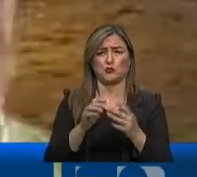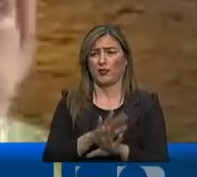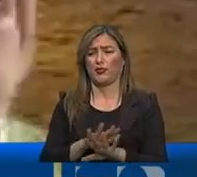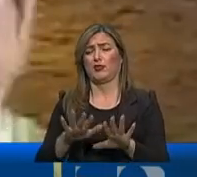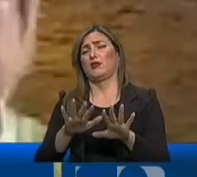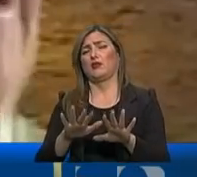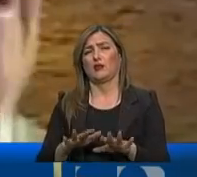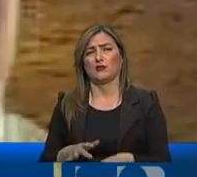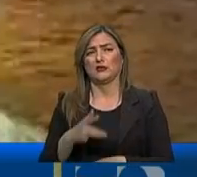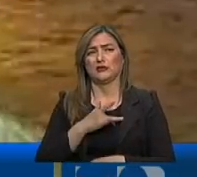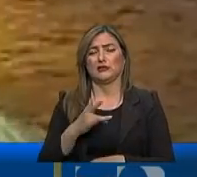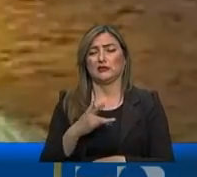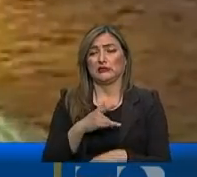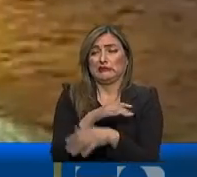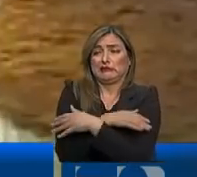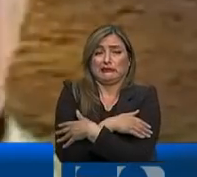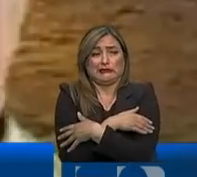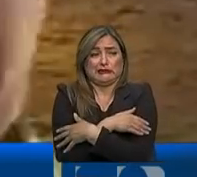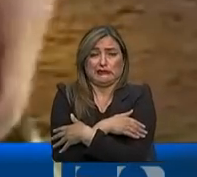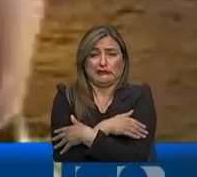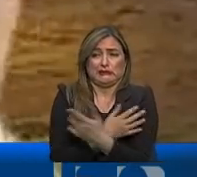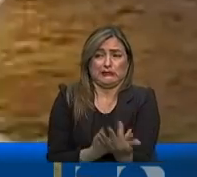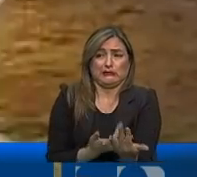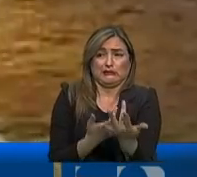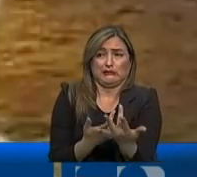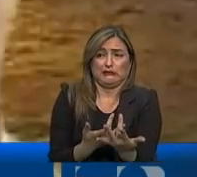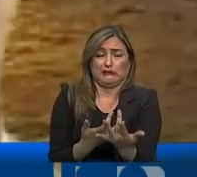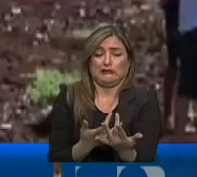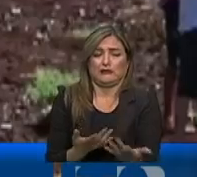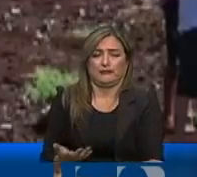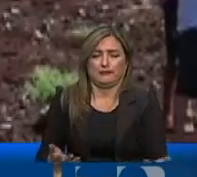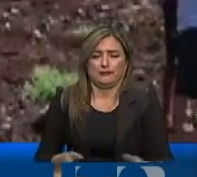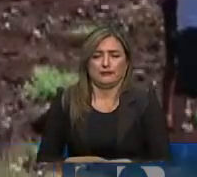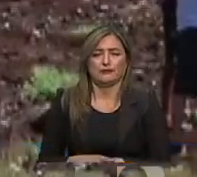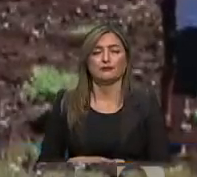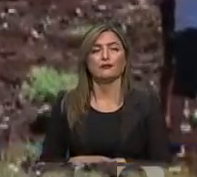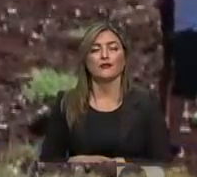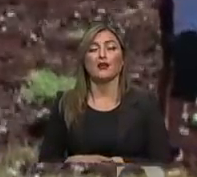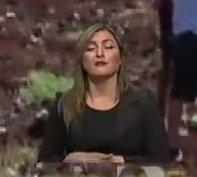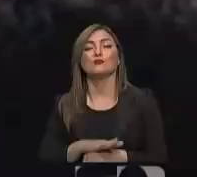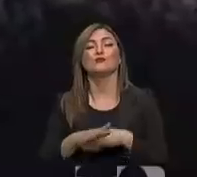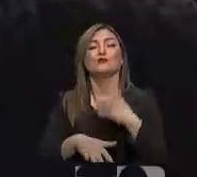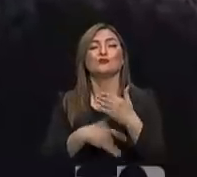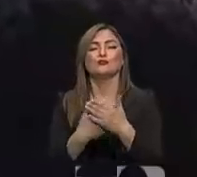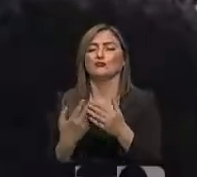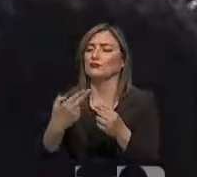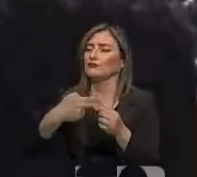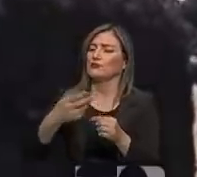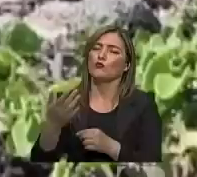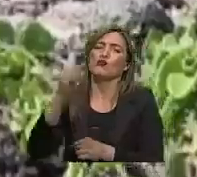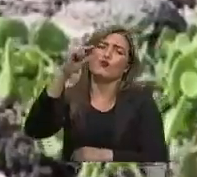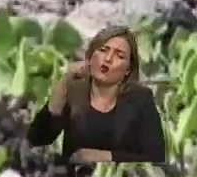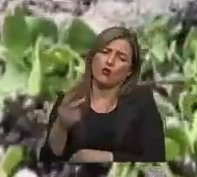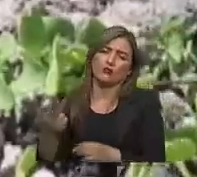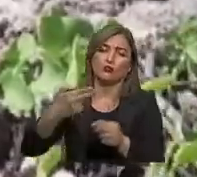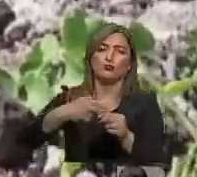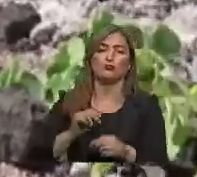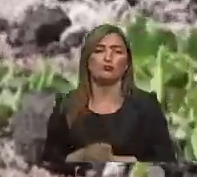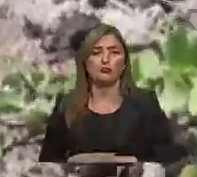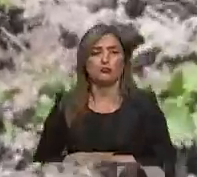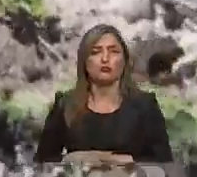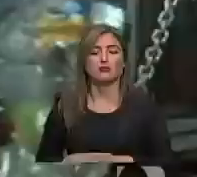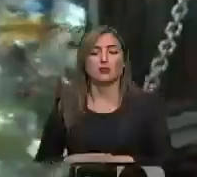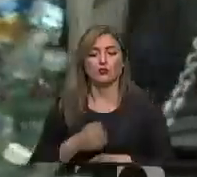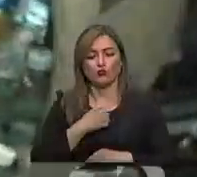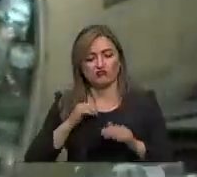pues entonces te sientas y te cruzas de brazos y esperas que te llegue el final. Por eso invita a que todos nos involucremos un poco, que hagamos algo